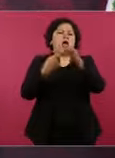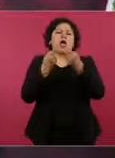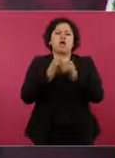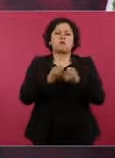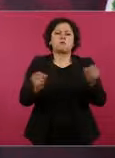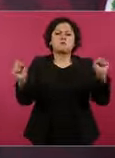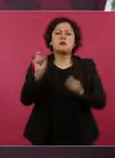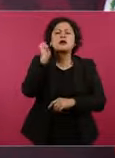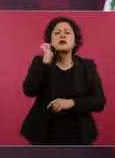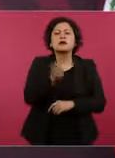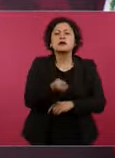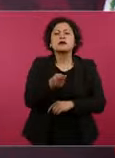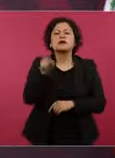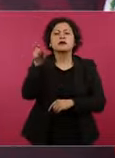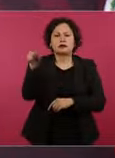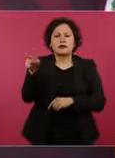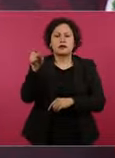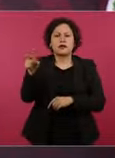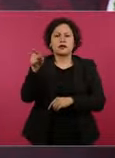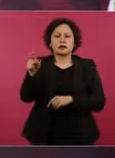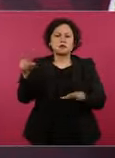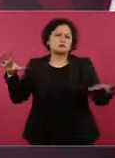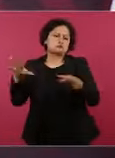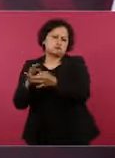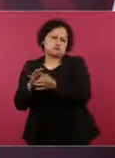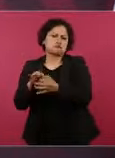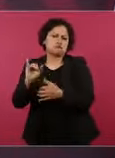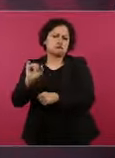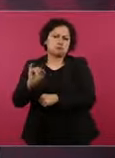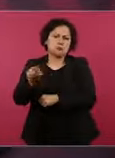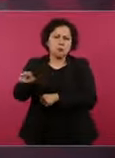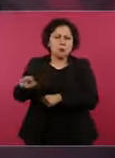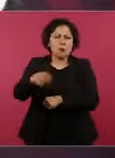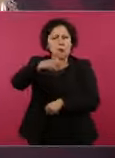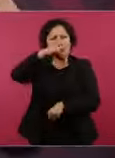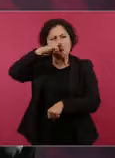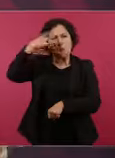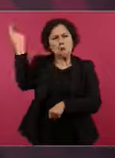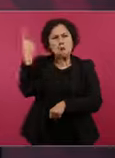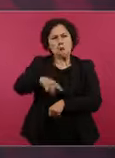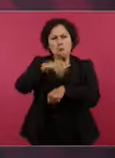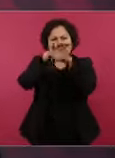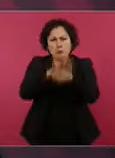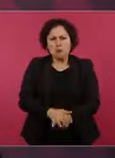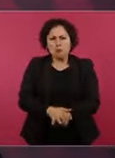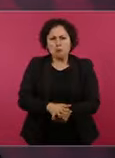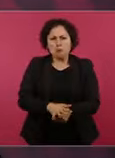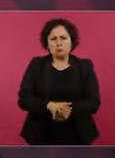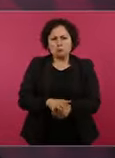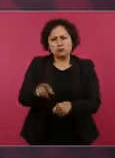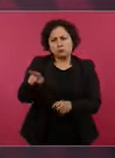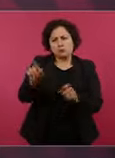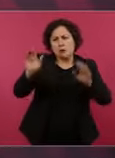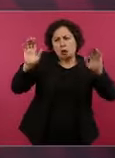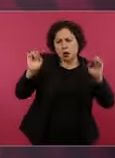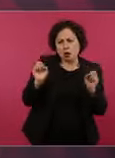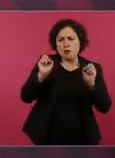los autoritarios, de los represores, porque no somos iguales.